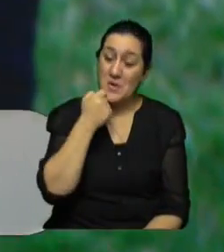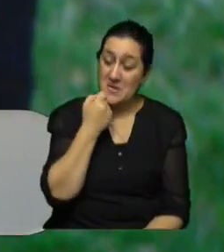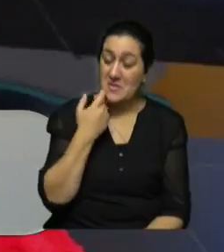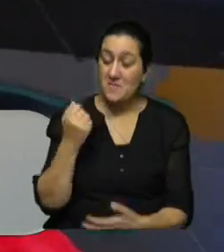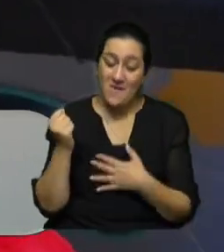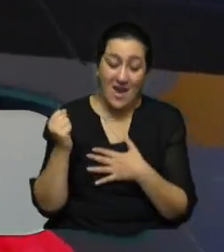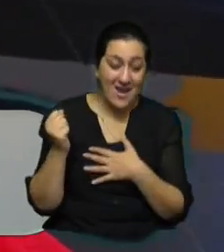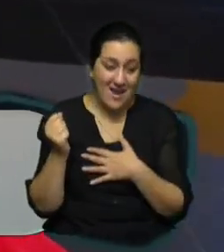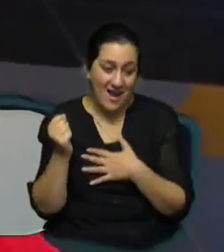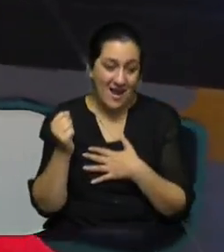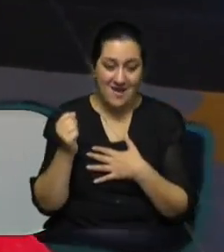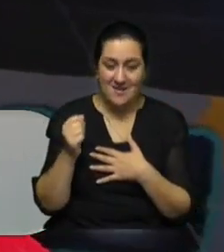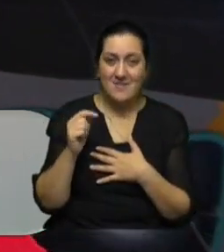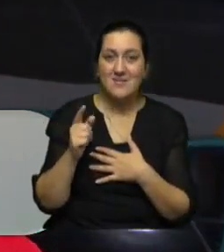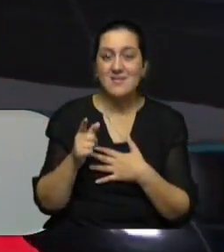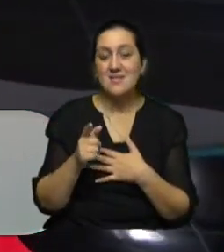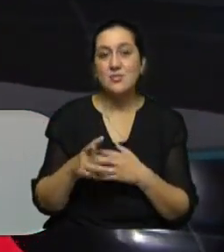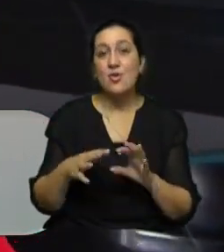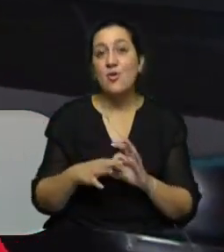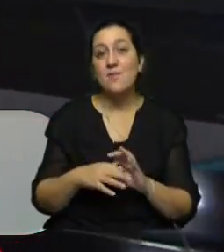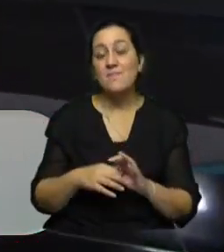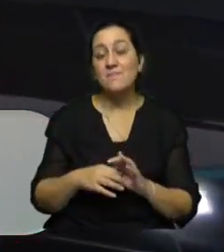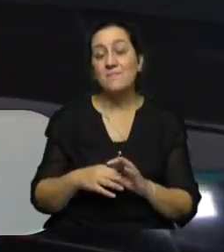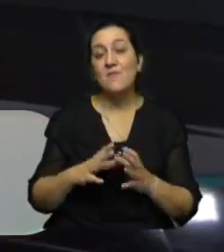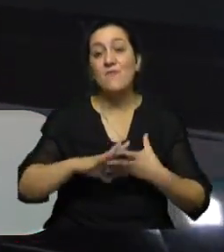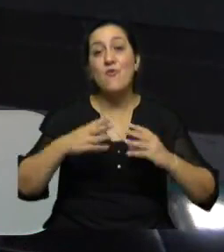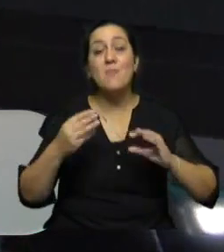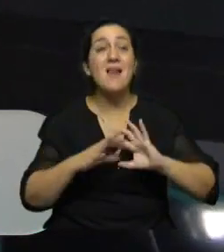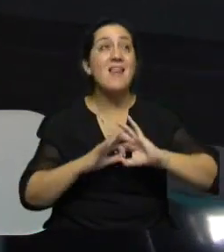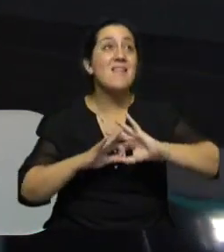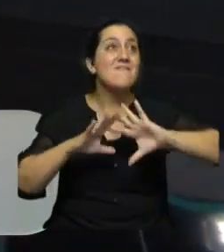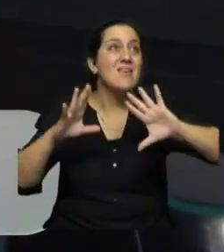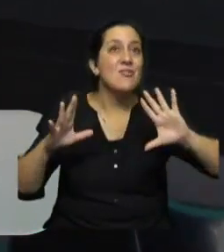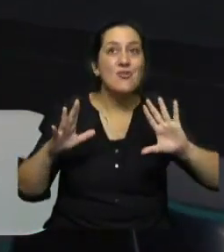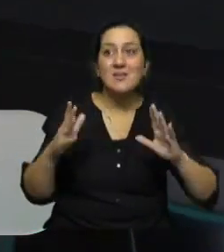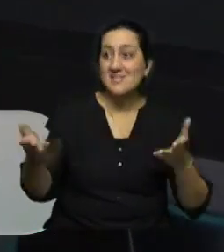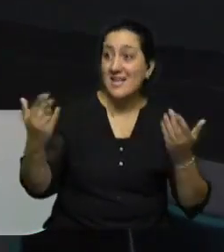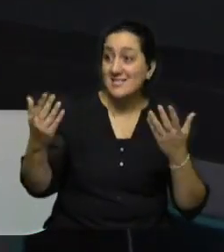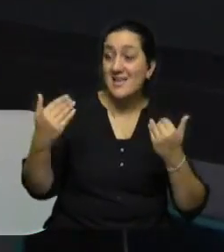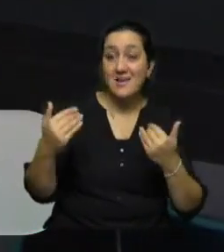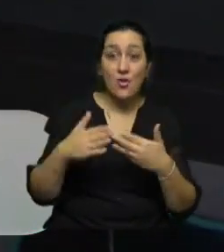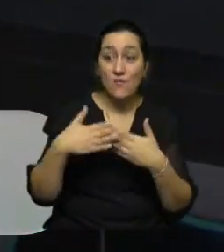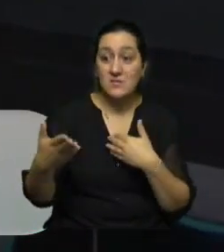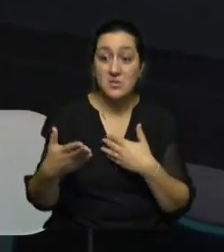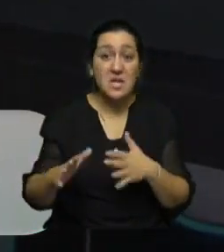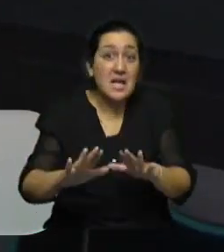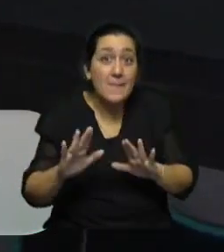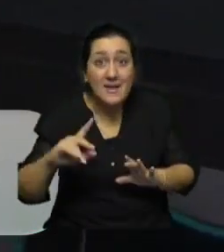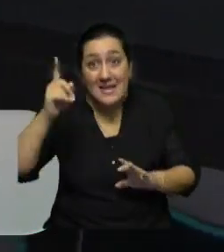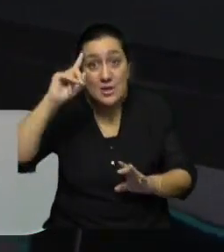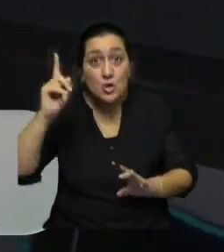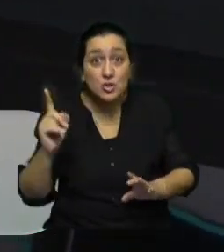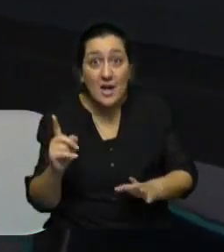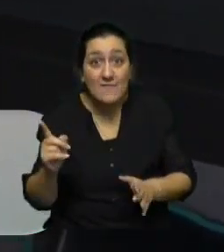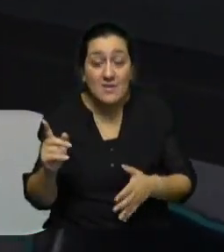es ese espíritu liberador que también está permea en los talleres. Acérquese a un vecino que no sabe, quizás, que no tiene experiencia artística,